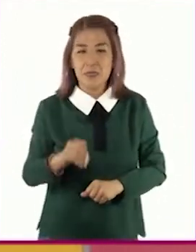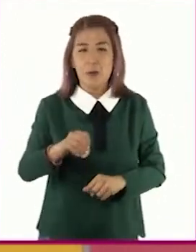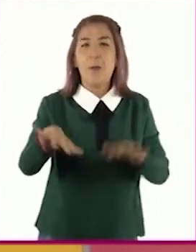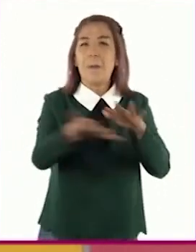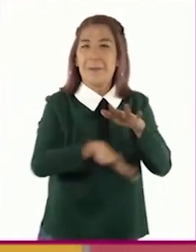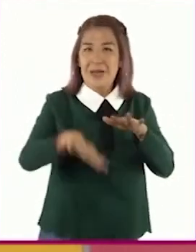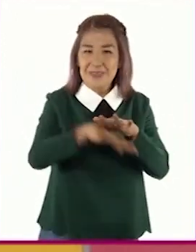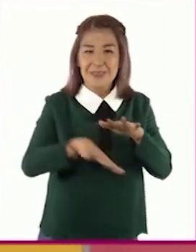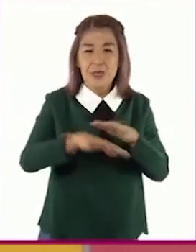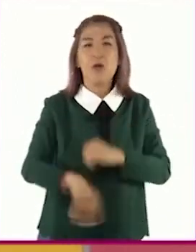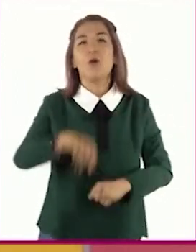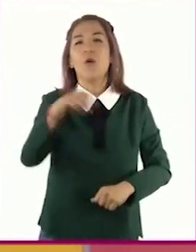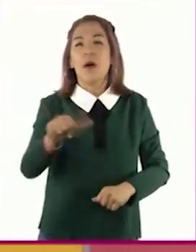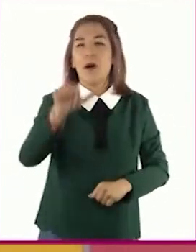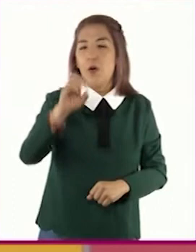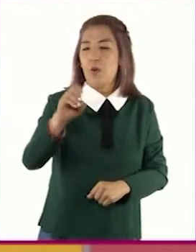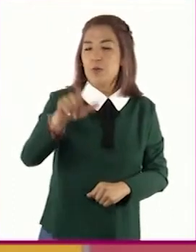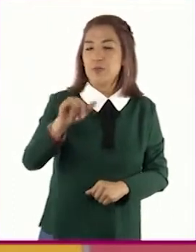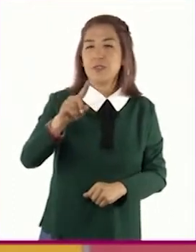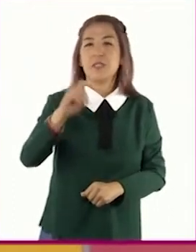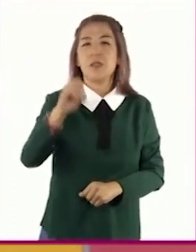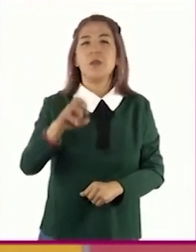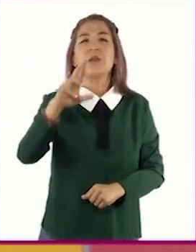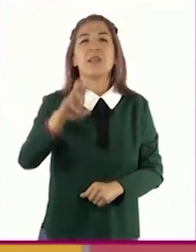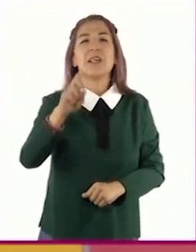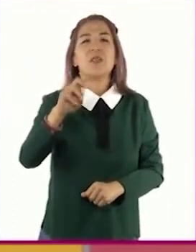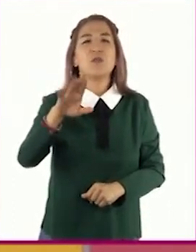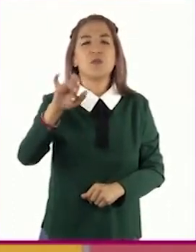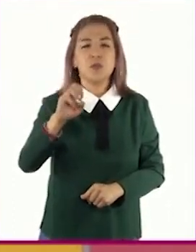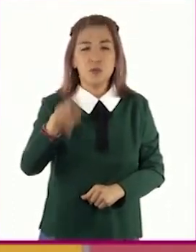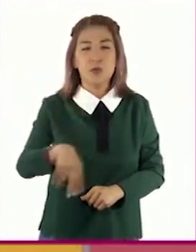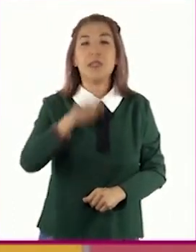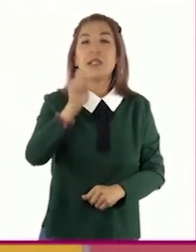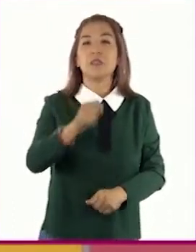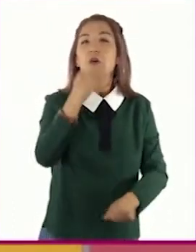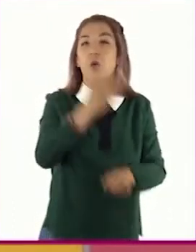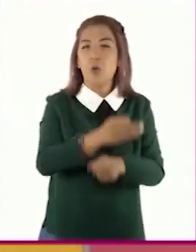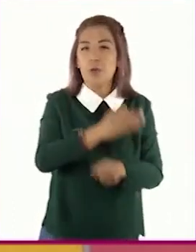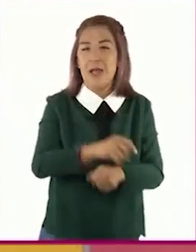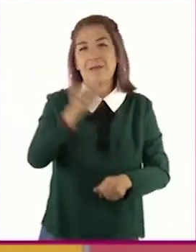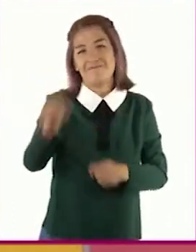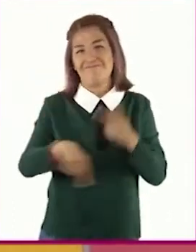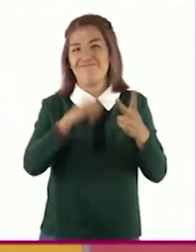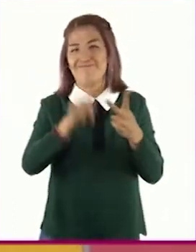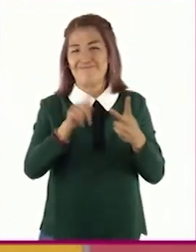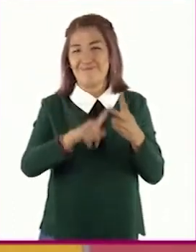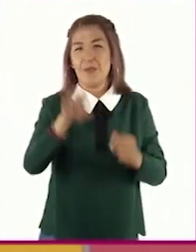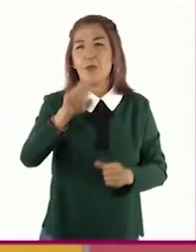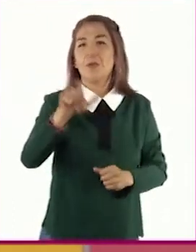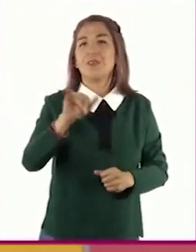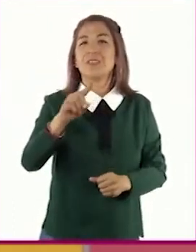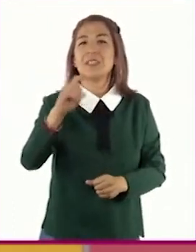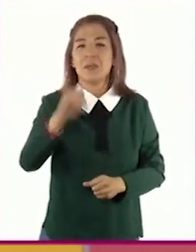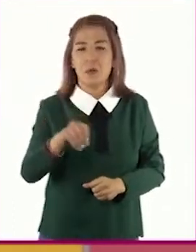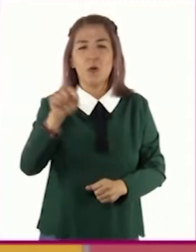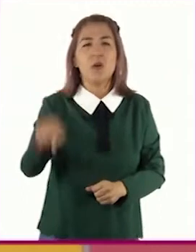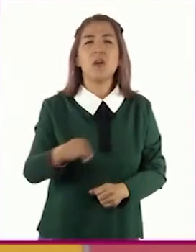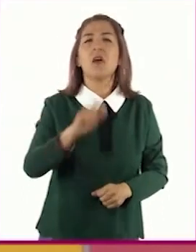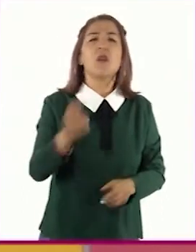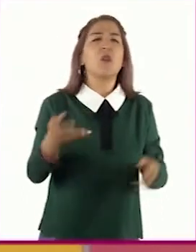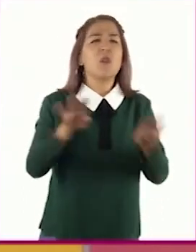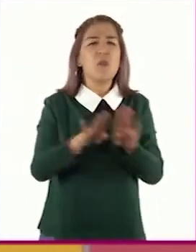¿sí?, y las de óxido-reducción. Entonces, hoy vamos a hablar de las de óxido-reducción. ¿Sí? En las de